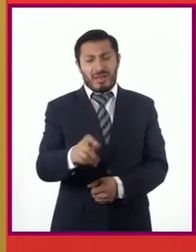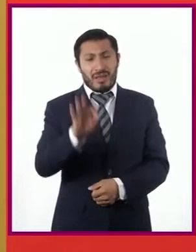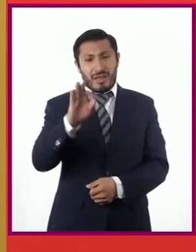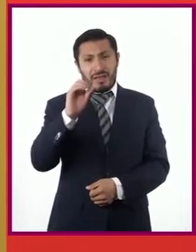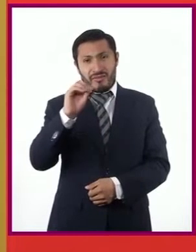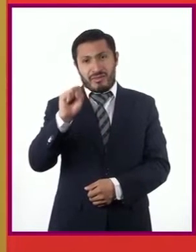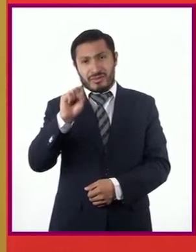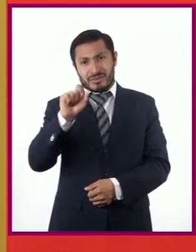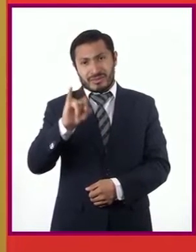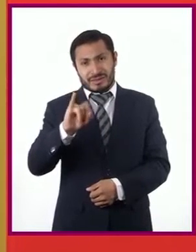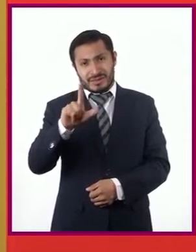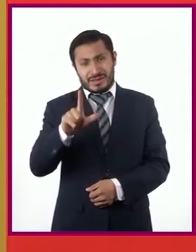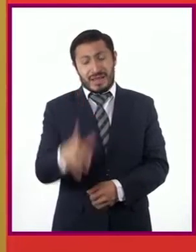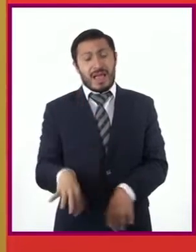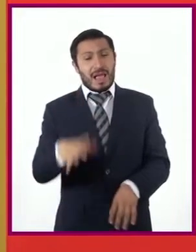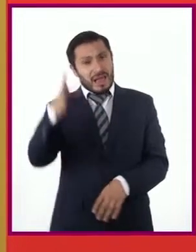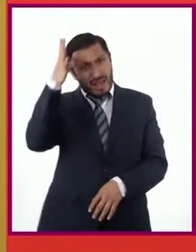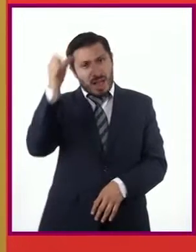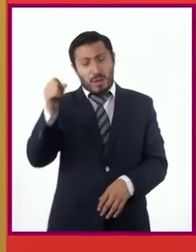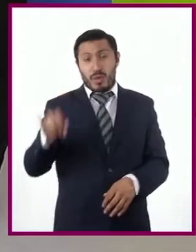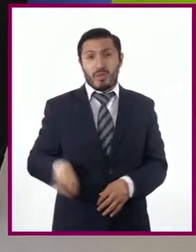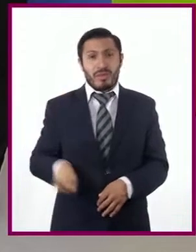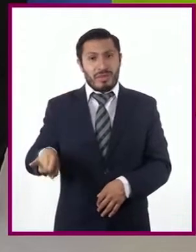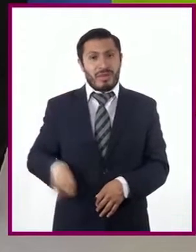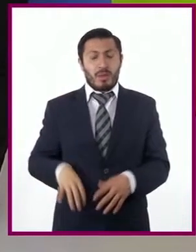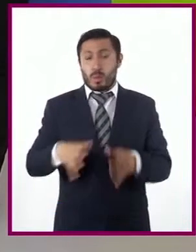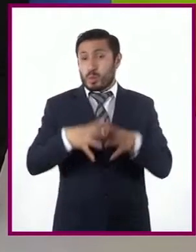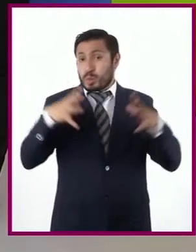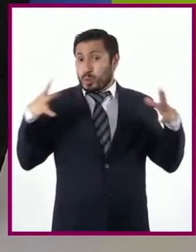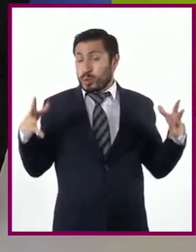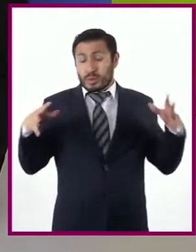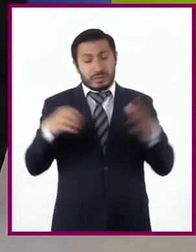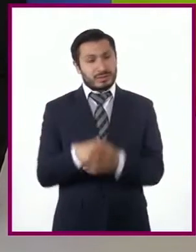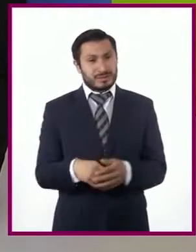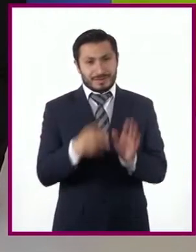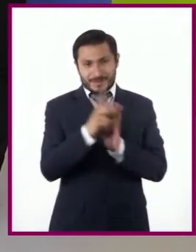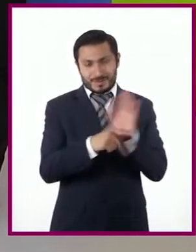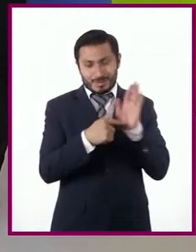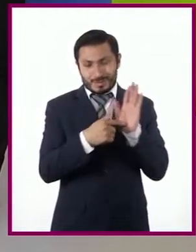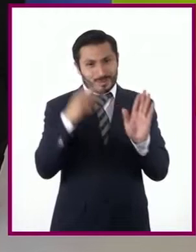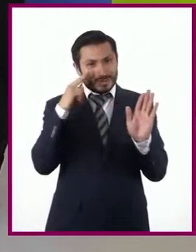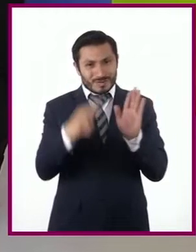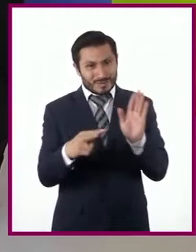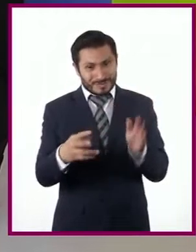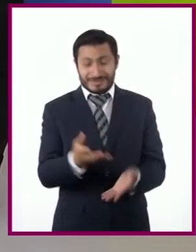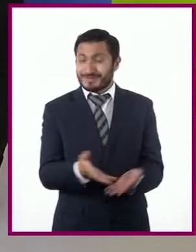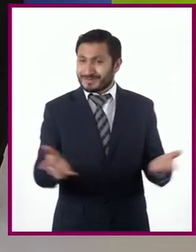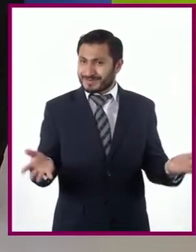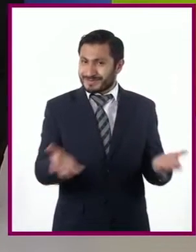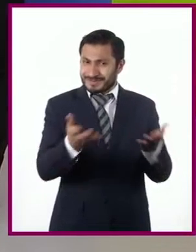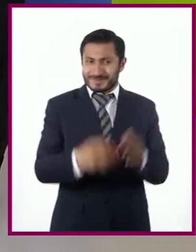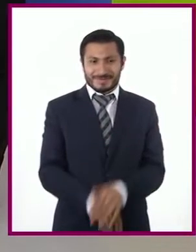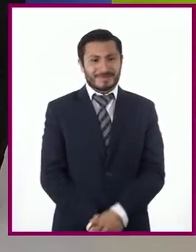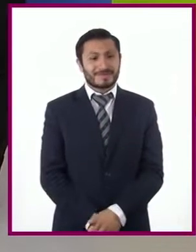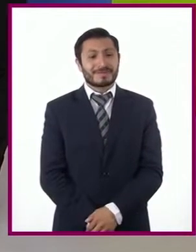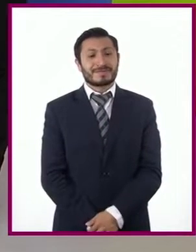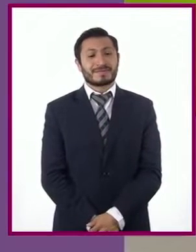el concepto es muy interesante y amplio. Veamos el siguiente video. ¿Vamos, maestro?